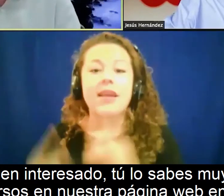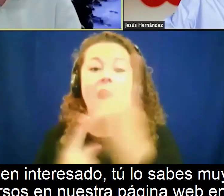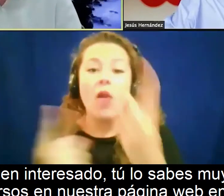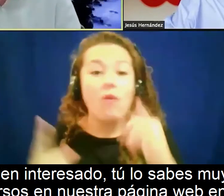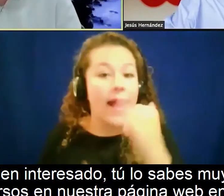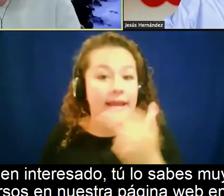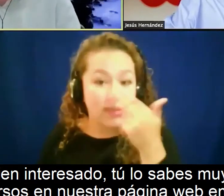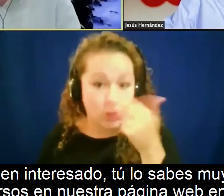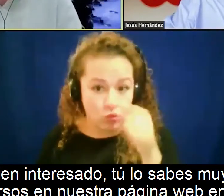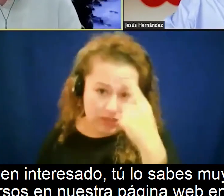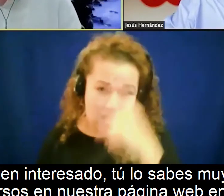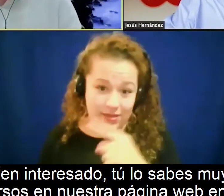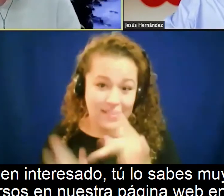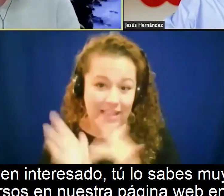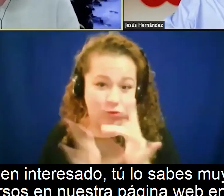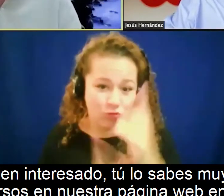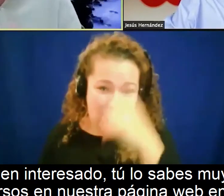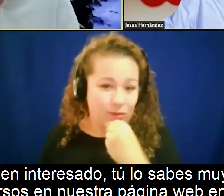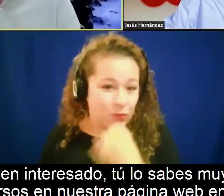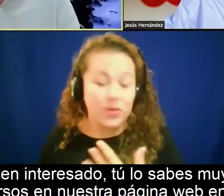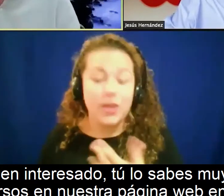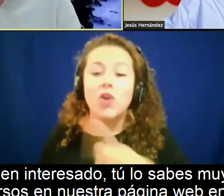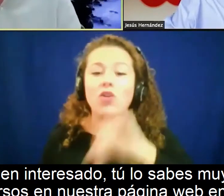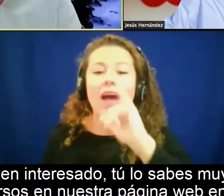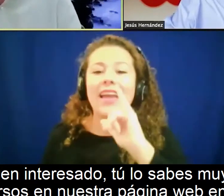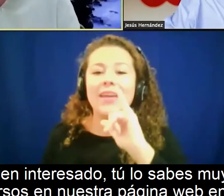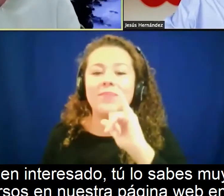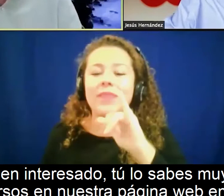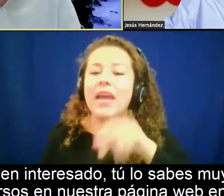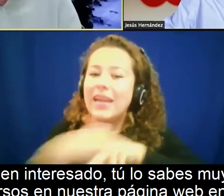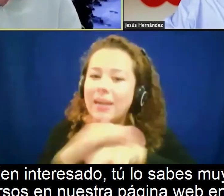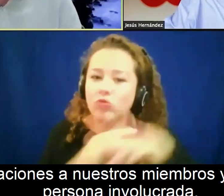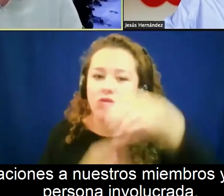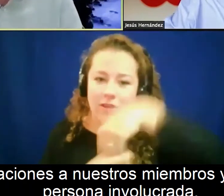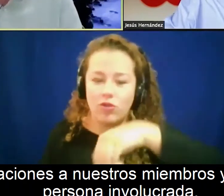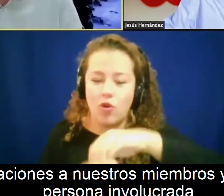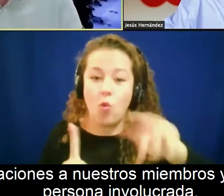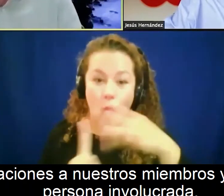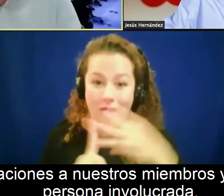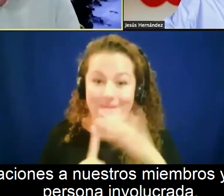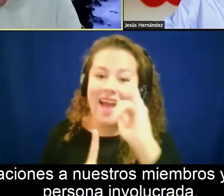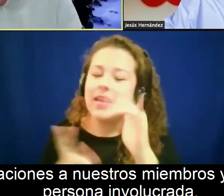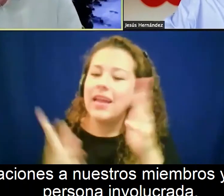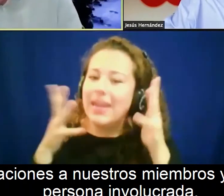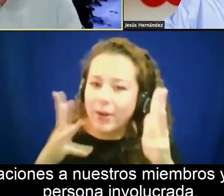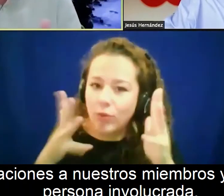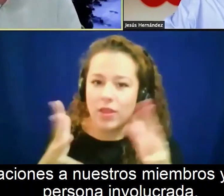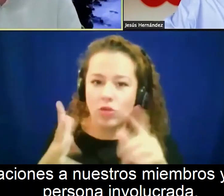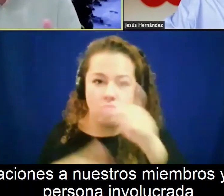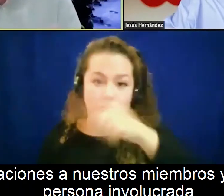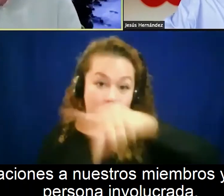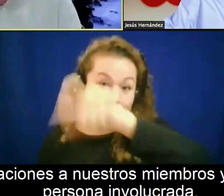Jesús, muy bien, nosotros tenemos recursos en nuestra página web en lo que damos recomendaciones a nuestros miembros